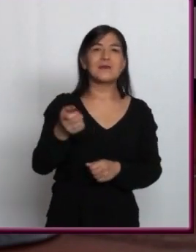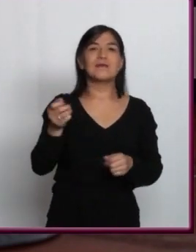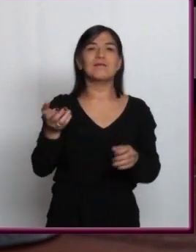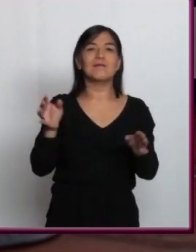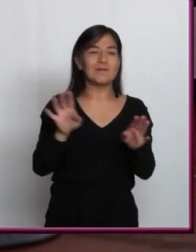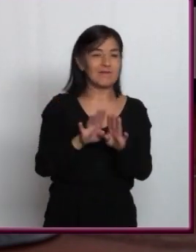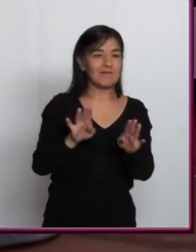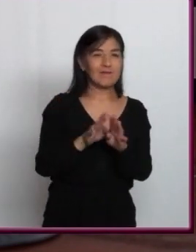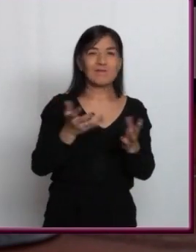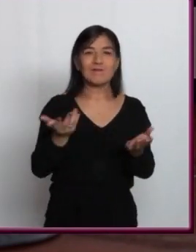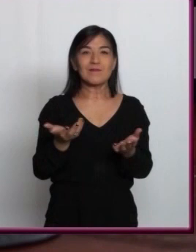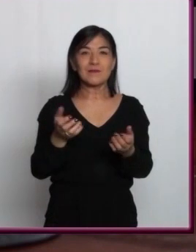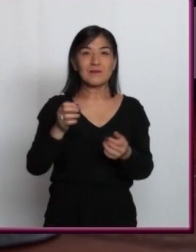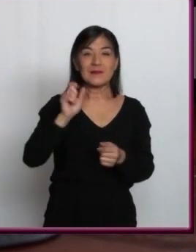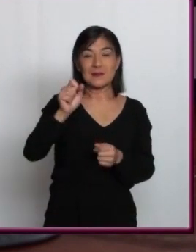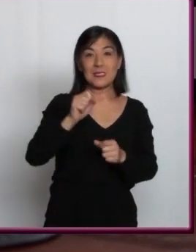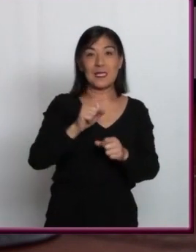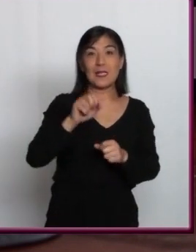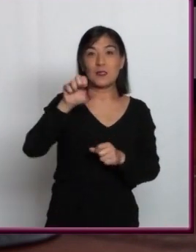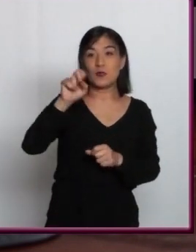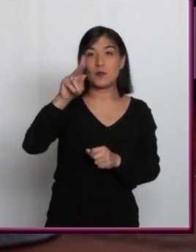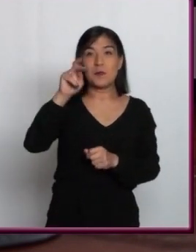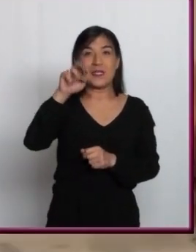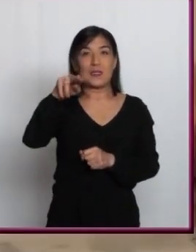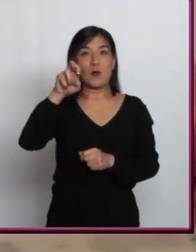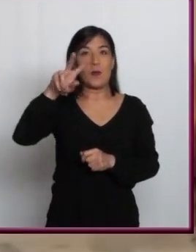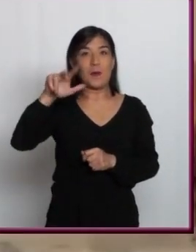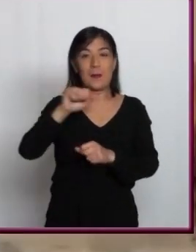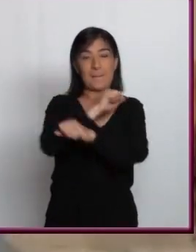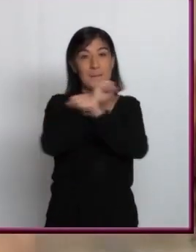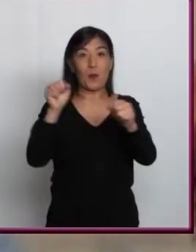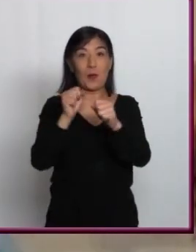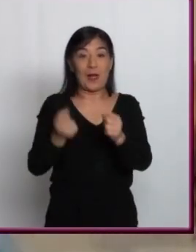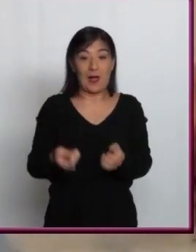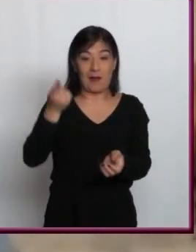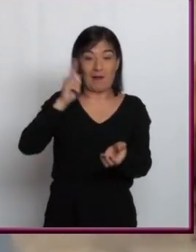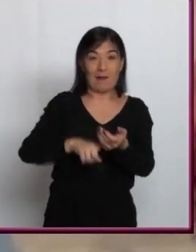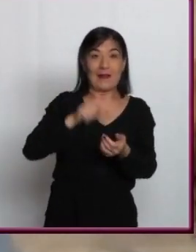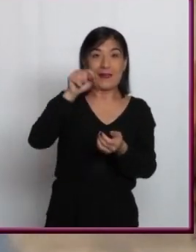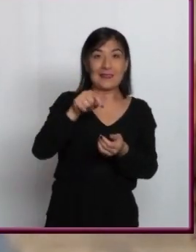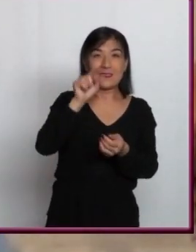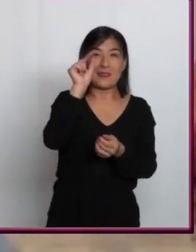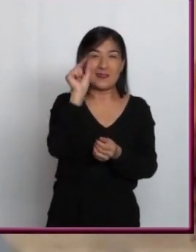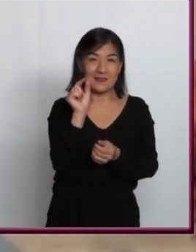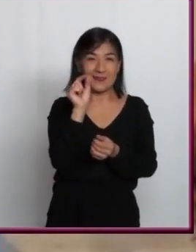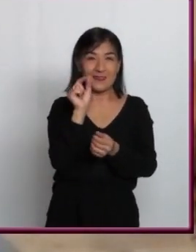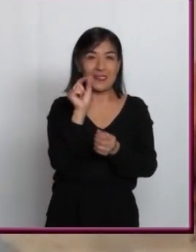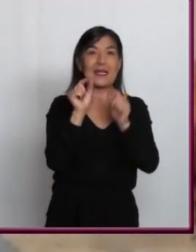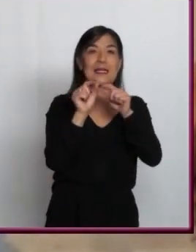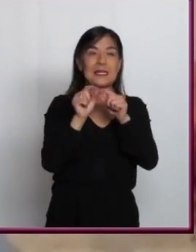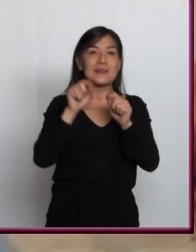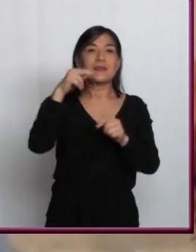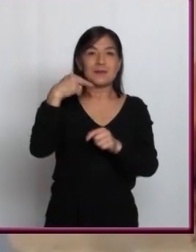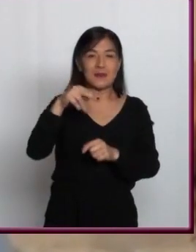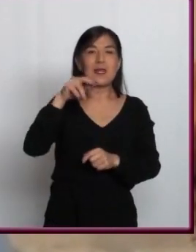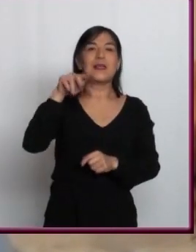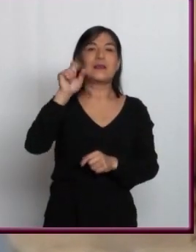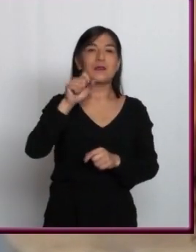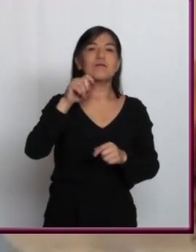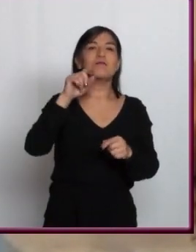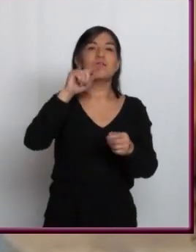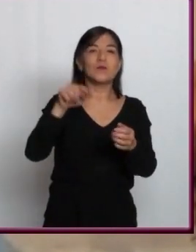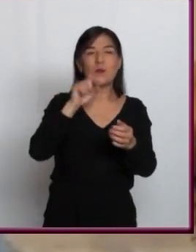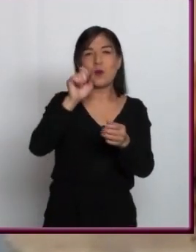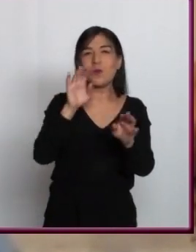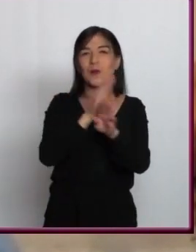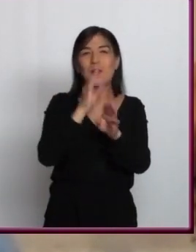remanente. Cuando una supernova explota, lo que queda adentro, en el centro, es una estrella de neutrones. Y esto se le conoce como un objeto